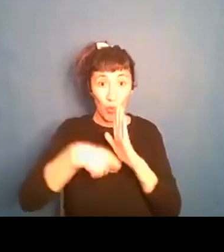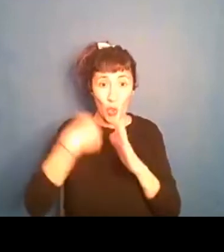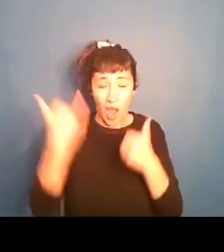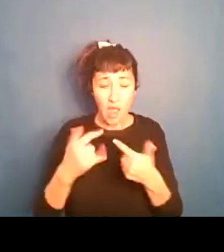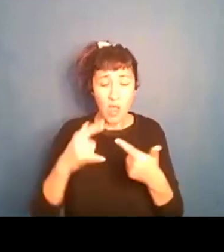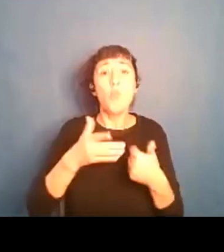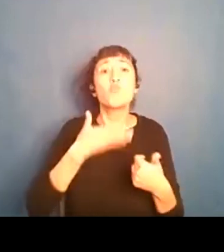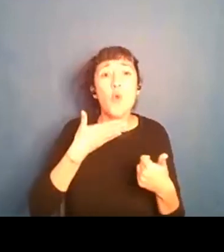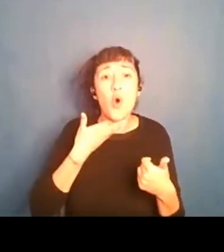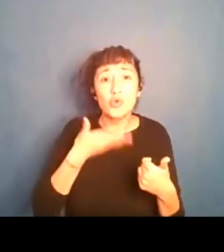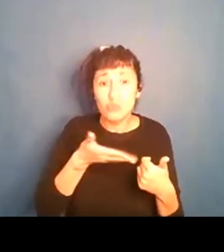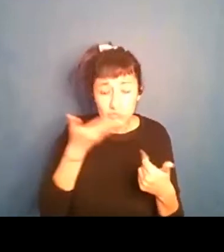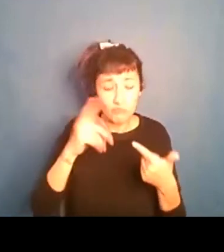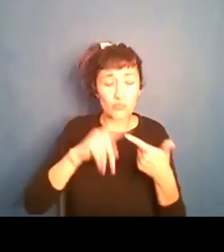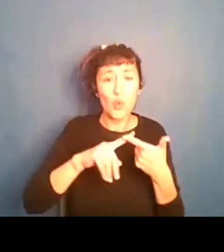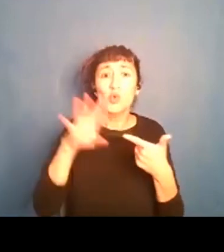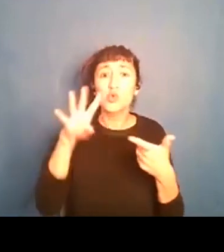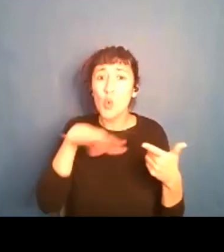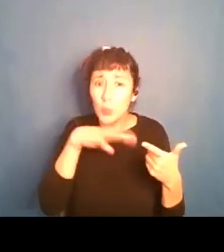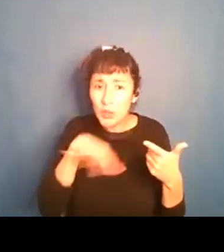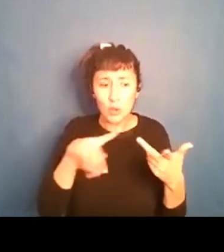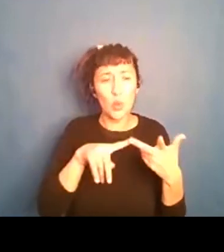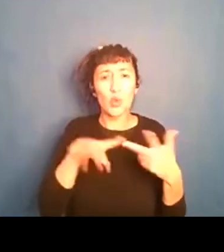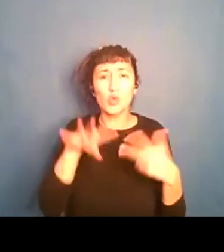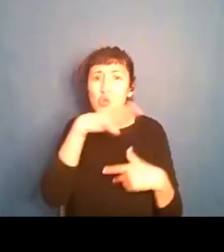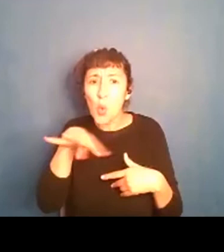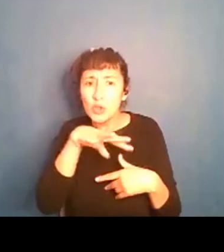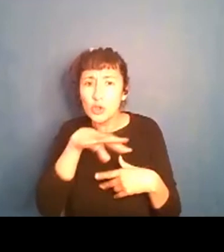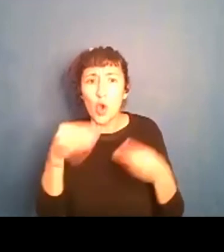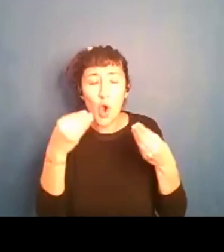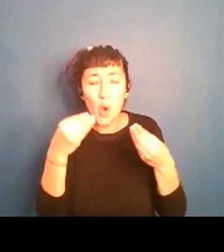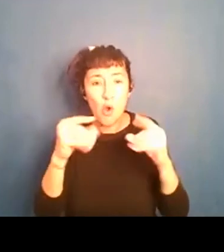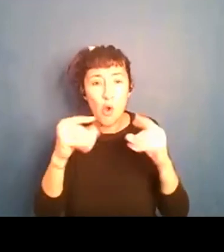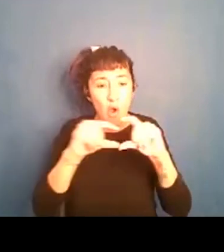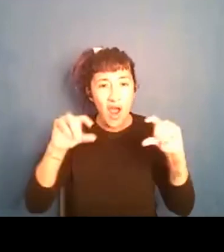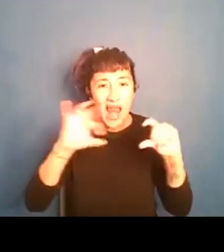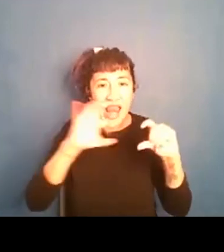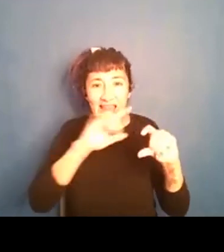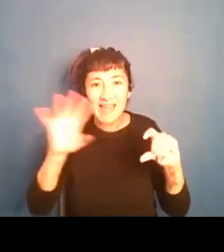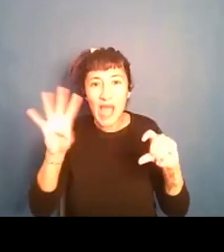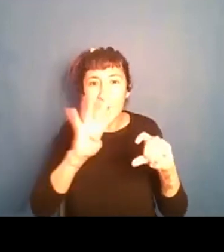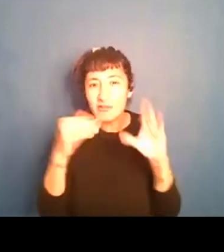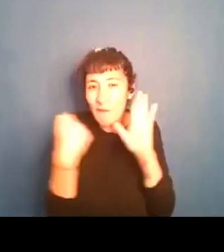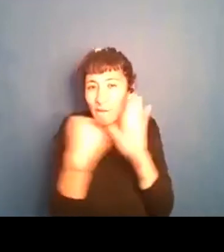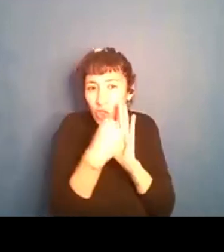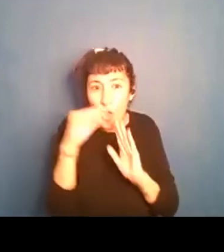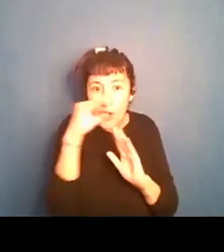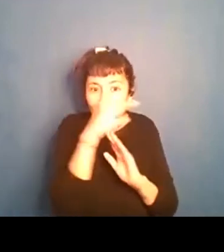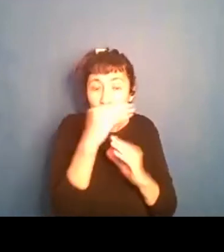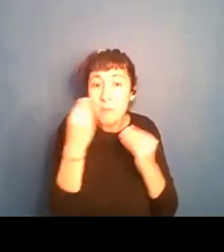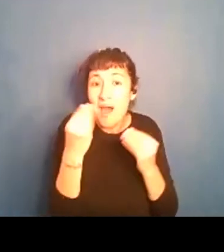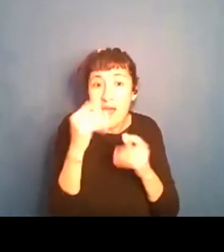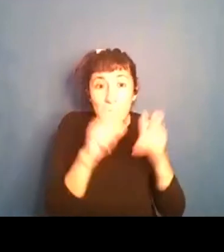subtítulos. Respetamos de que los subtítulos sean en letras amarillas con fondo negro para las personas con